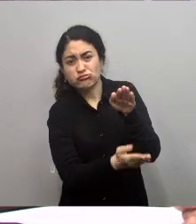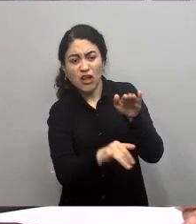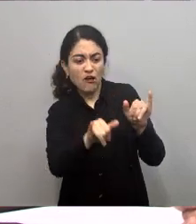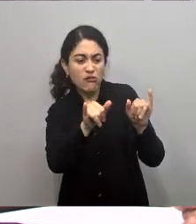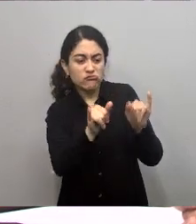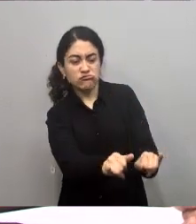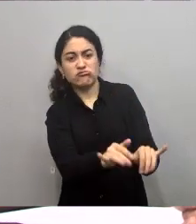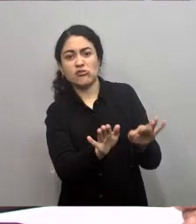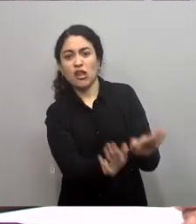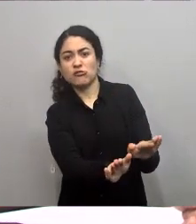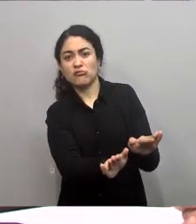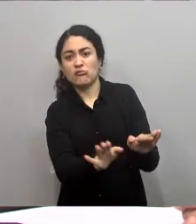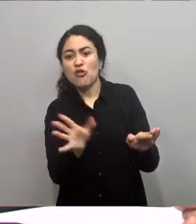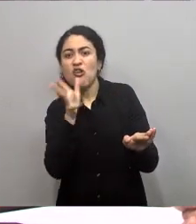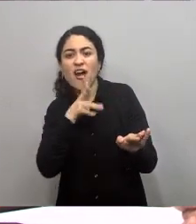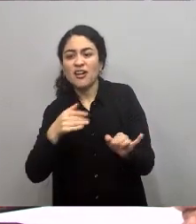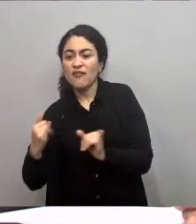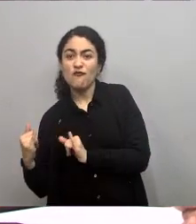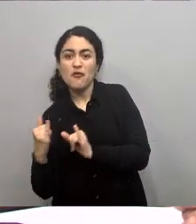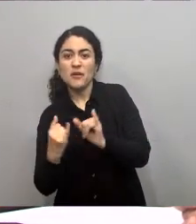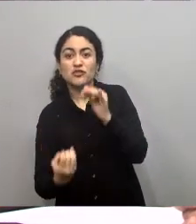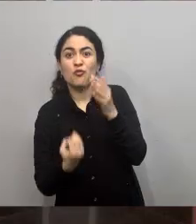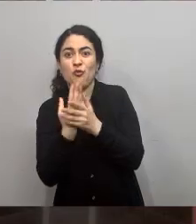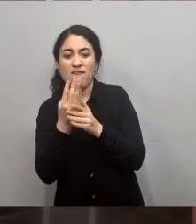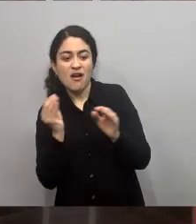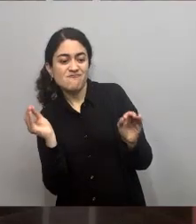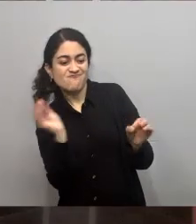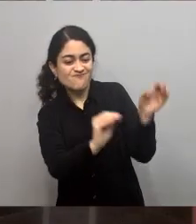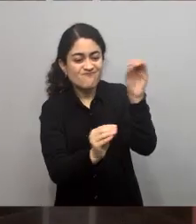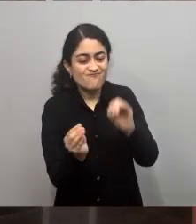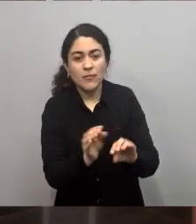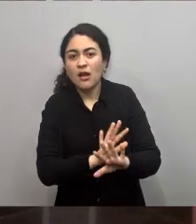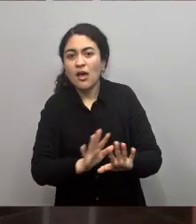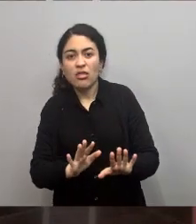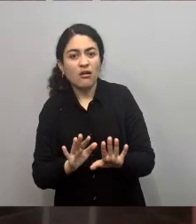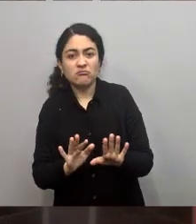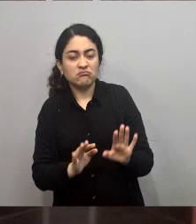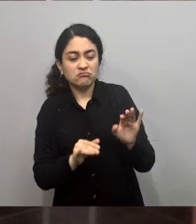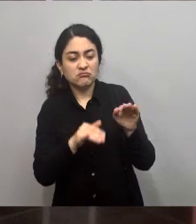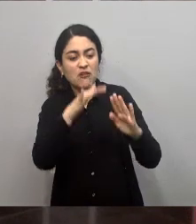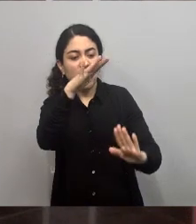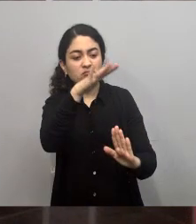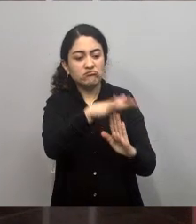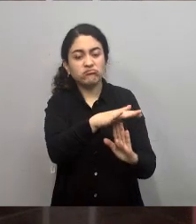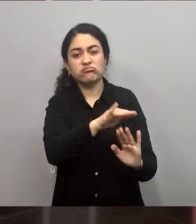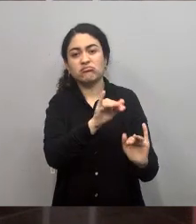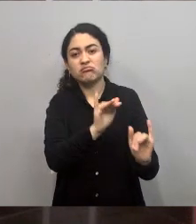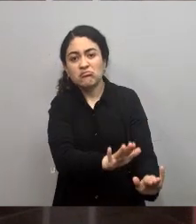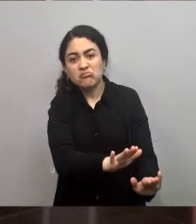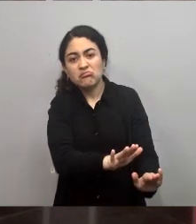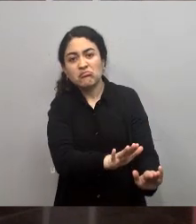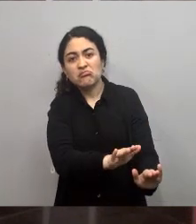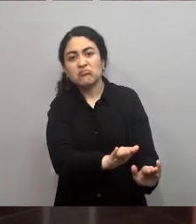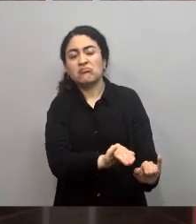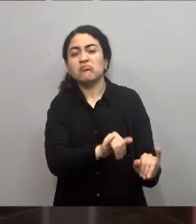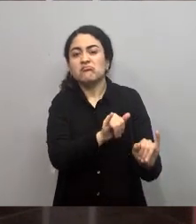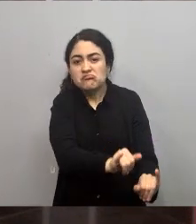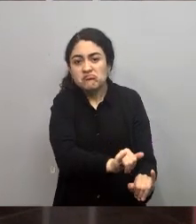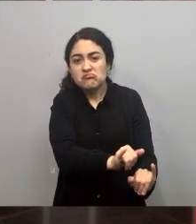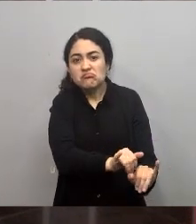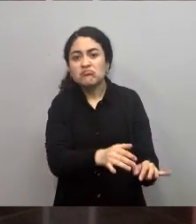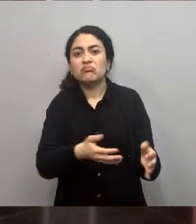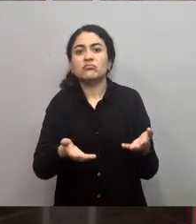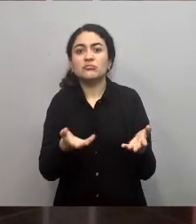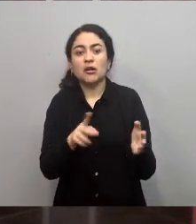antecedente, digamos, nuevo, incorporado, que lo pueda hacer factible para poder asignarle recursos, y ahí